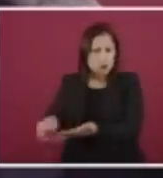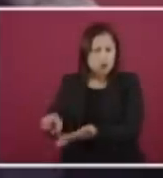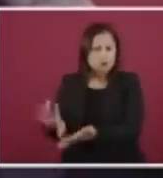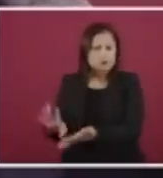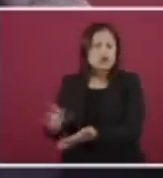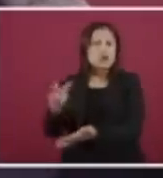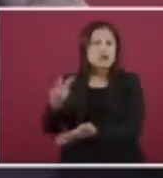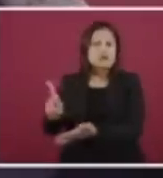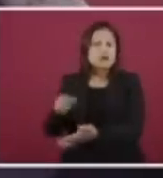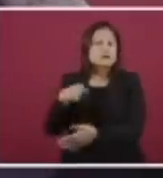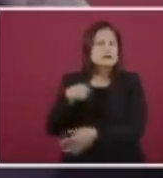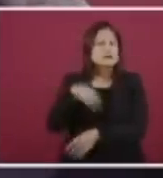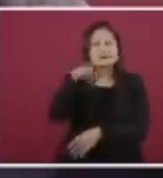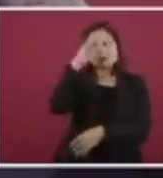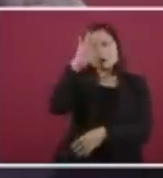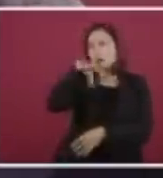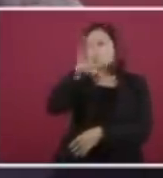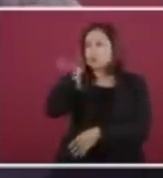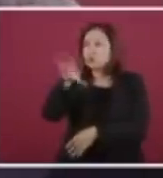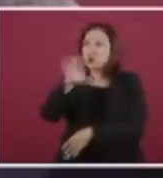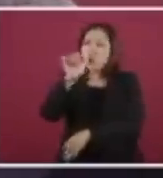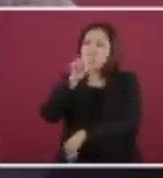en el extranjero.